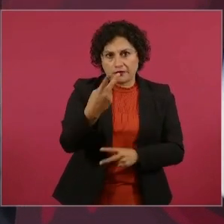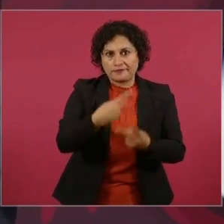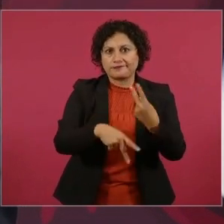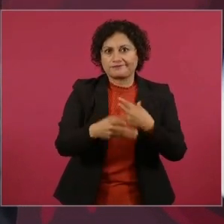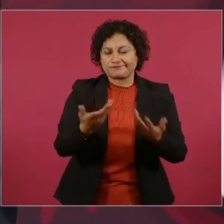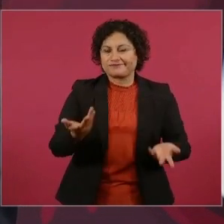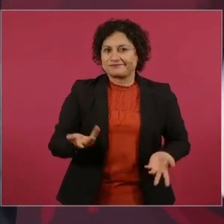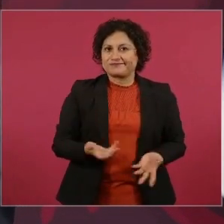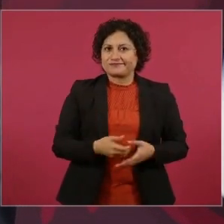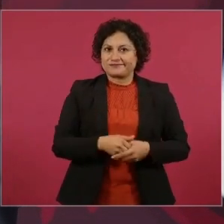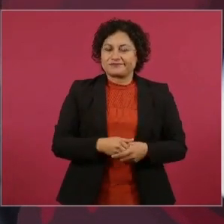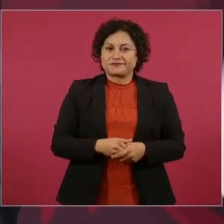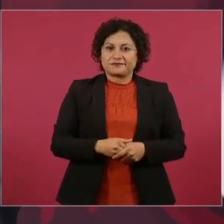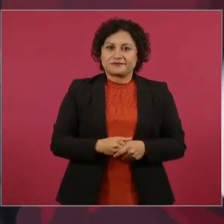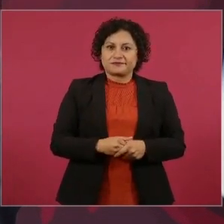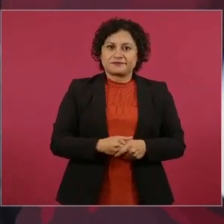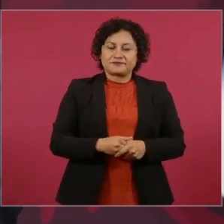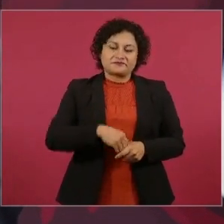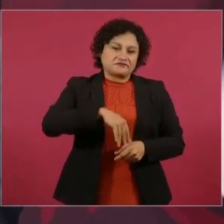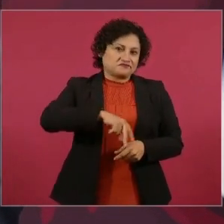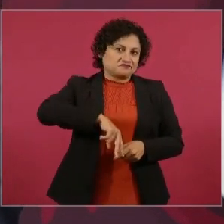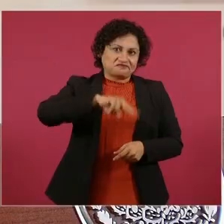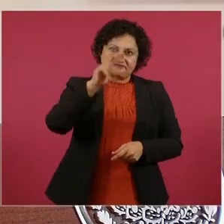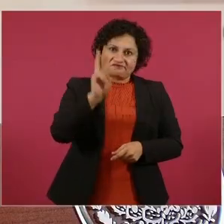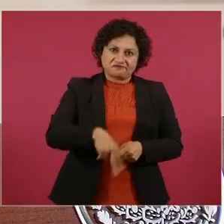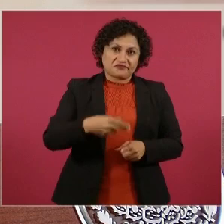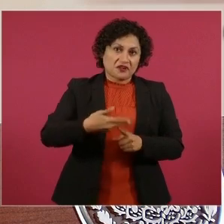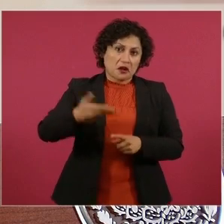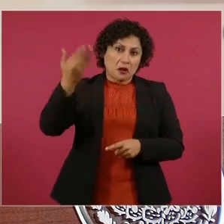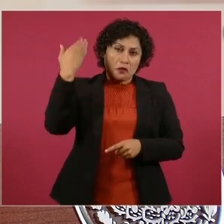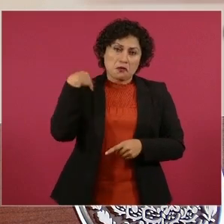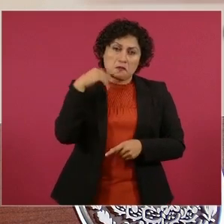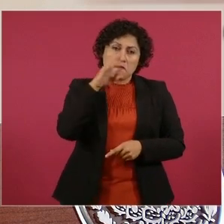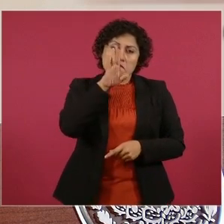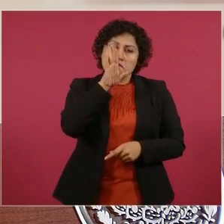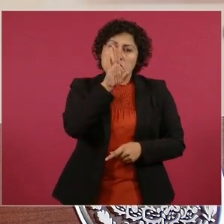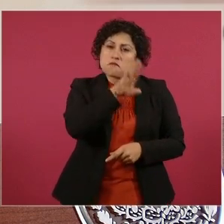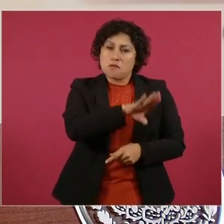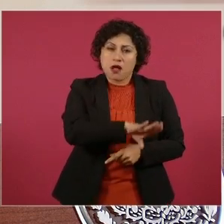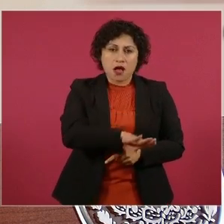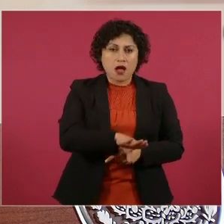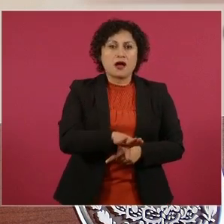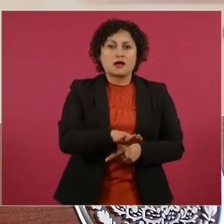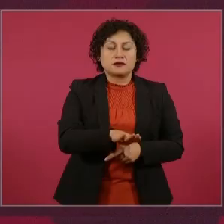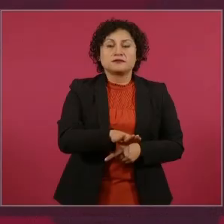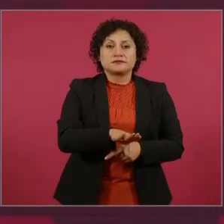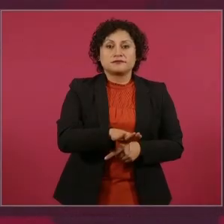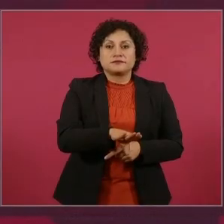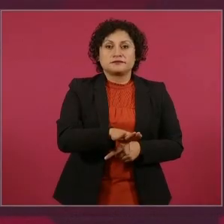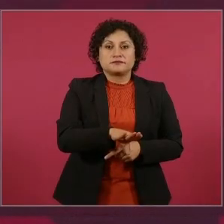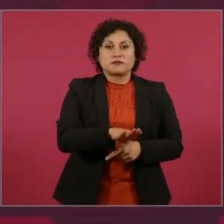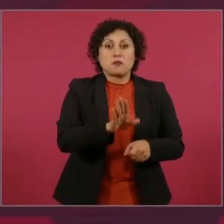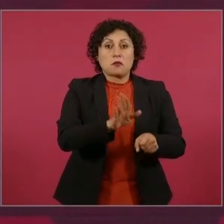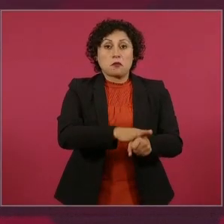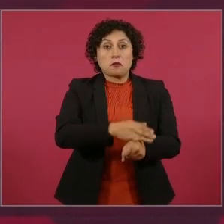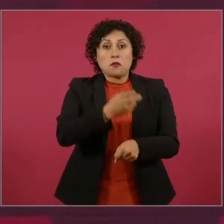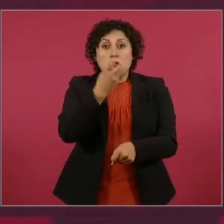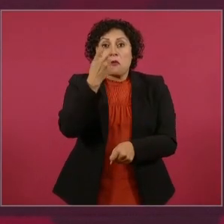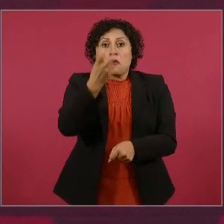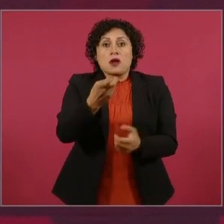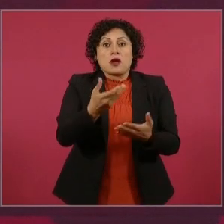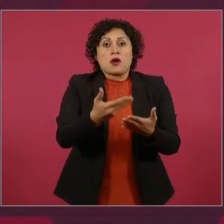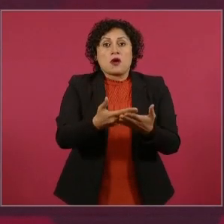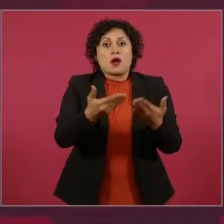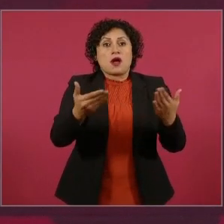Bueno tanto que por eso la monstruosa desigualdad que existe